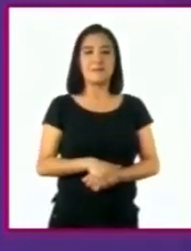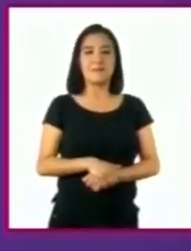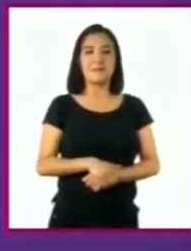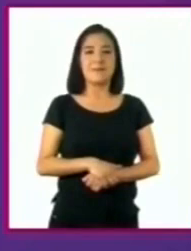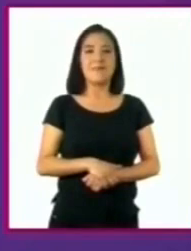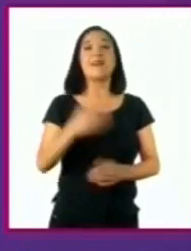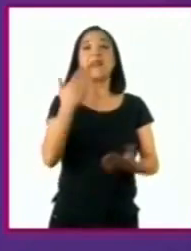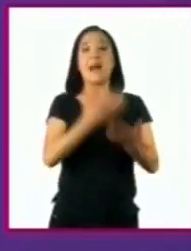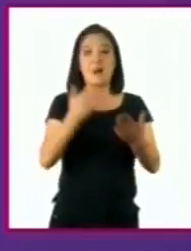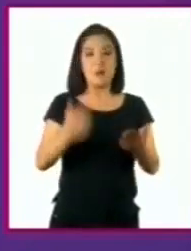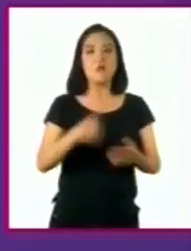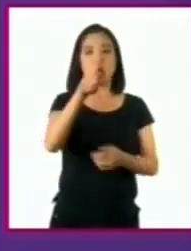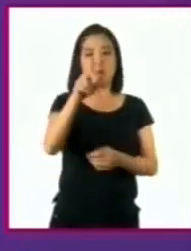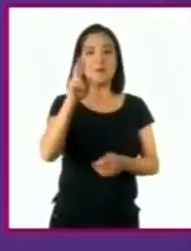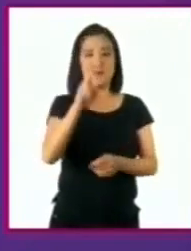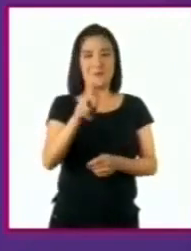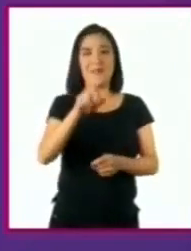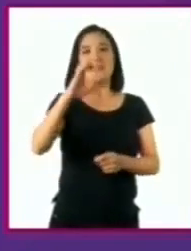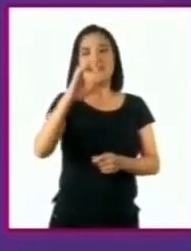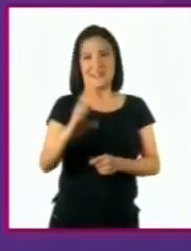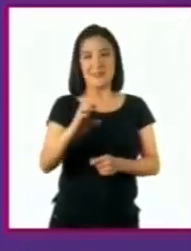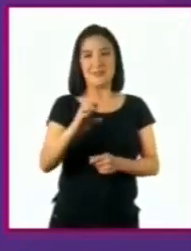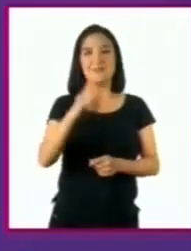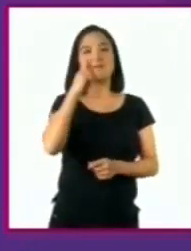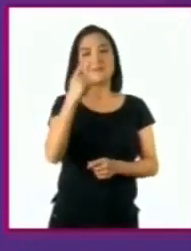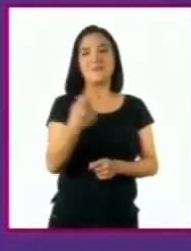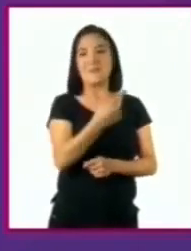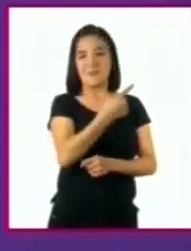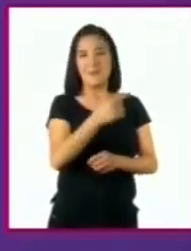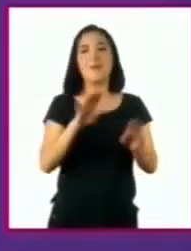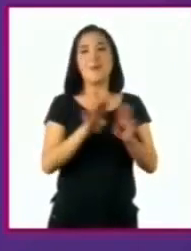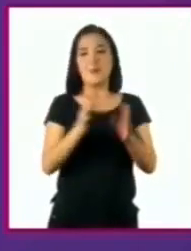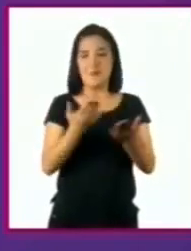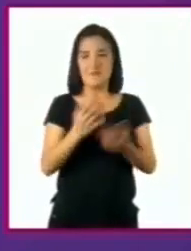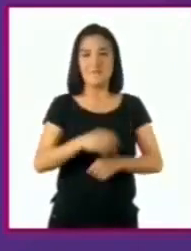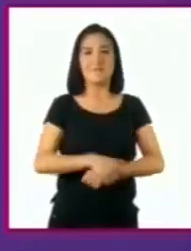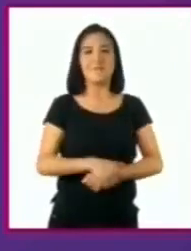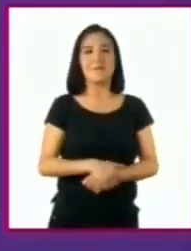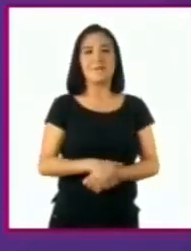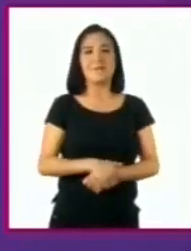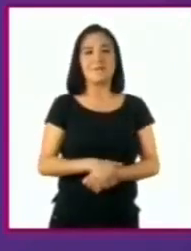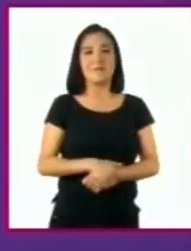Ahora tomemos el vértice C y deslicémoslo también.